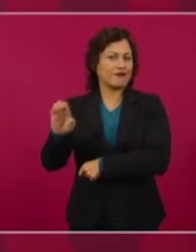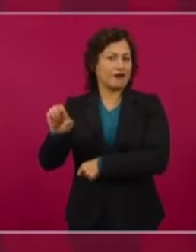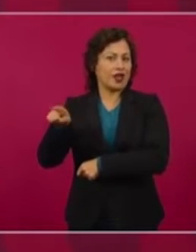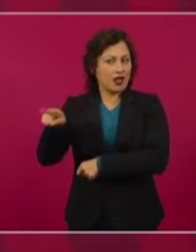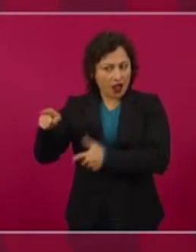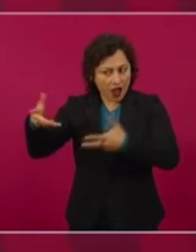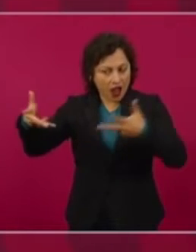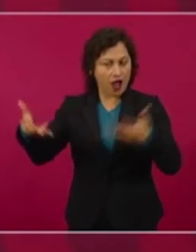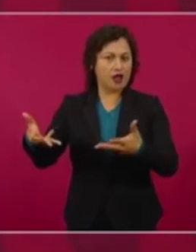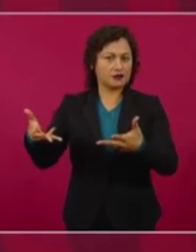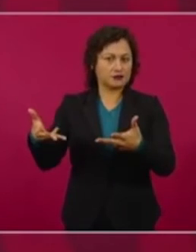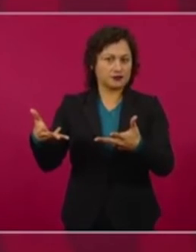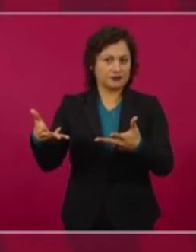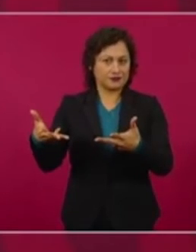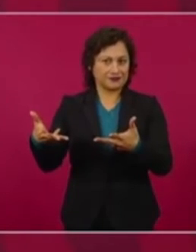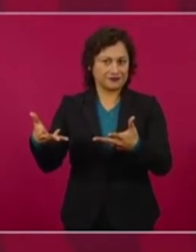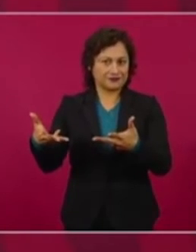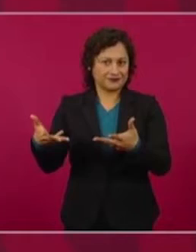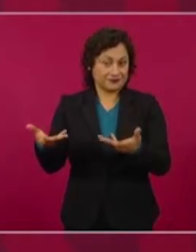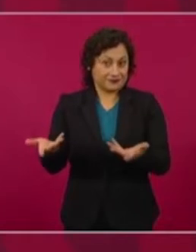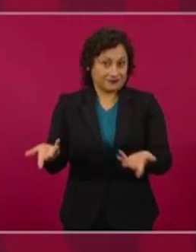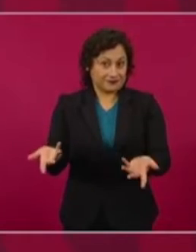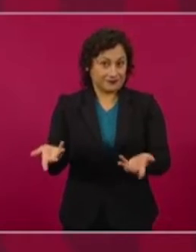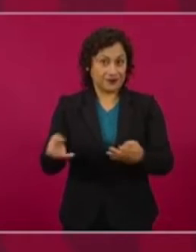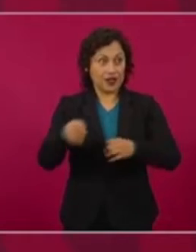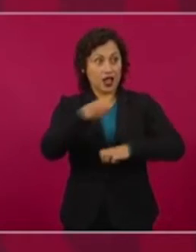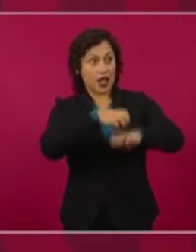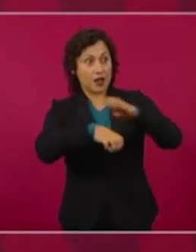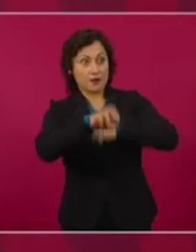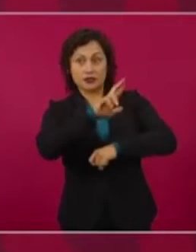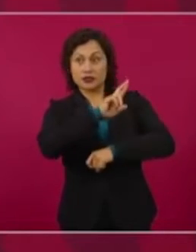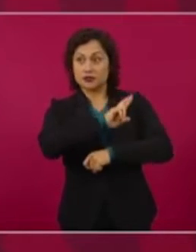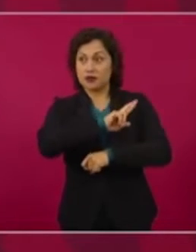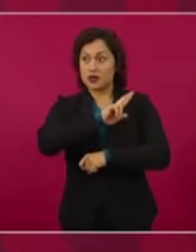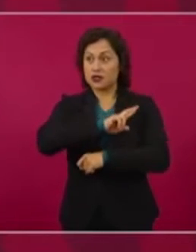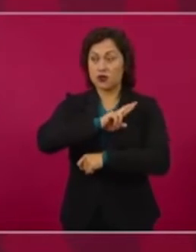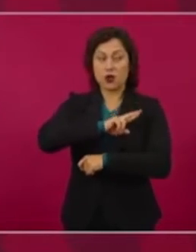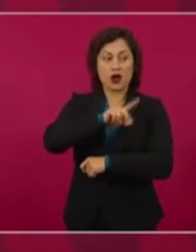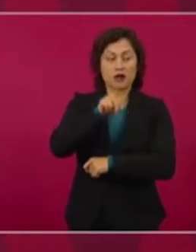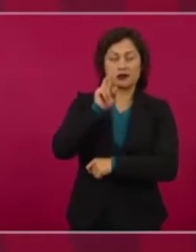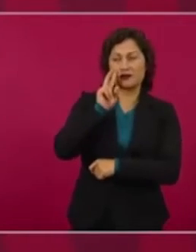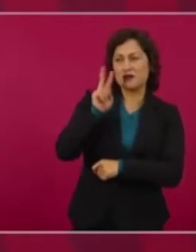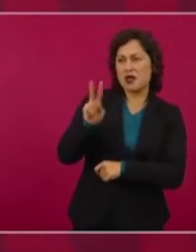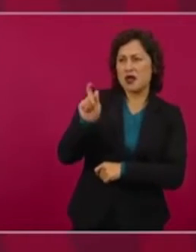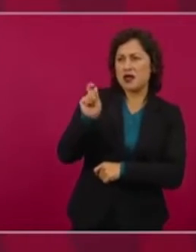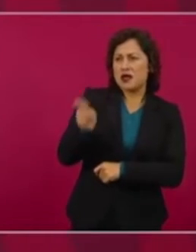Las empresas particulares consideraban de que no era un negocio